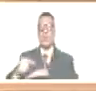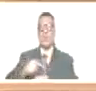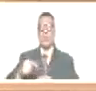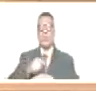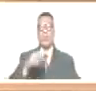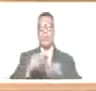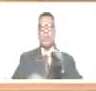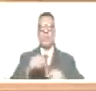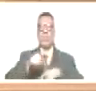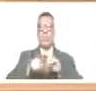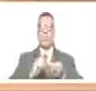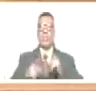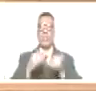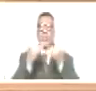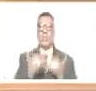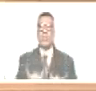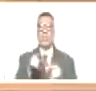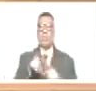algunos de ellos ya